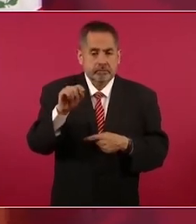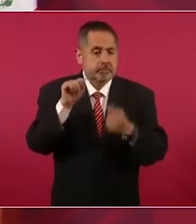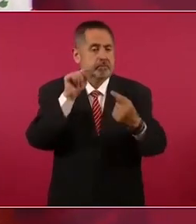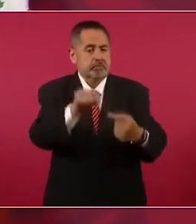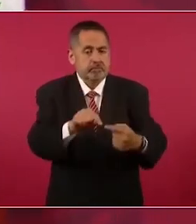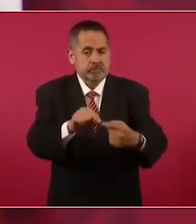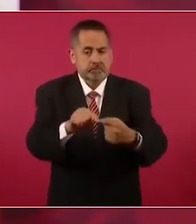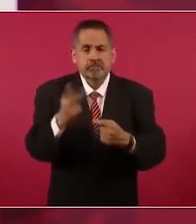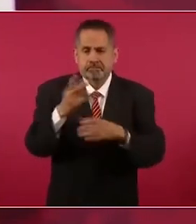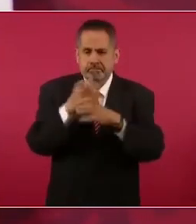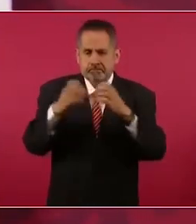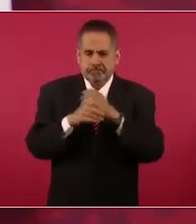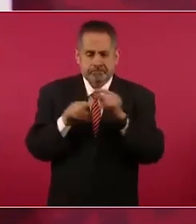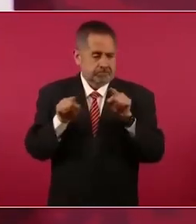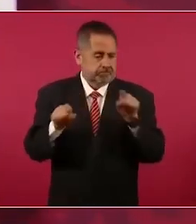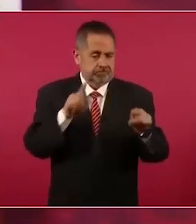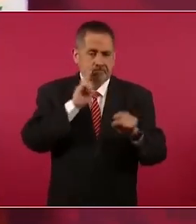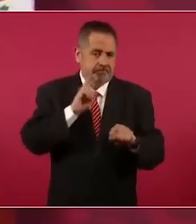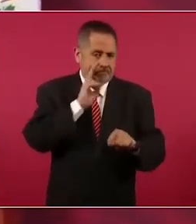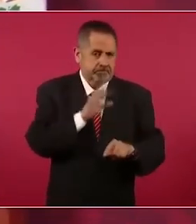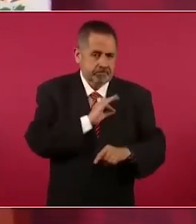Entonces son dos cosas,